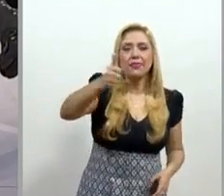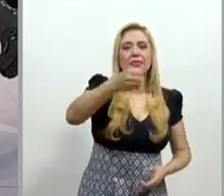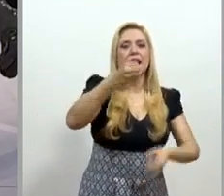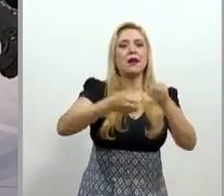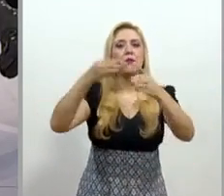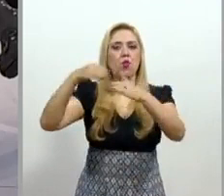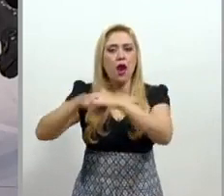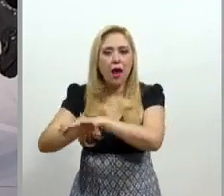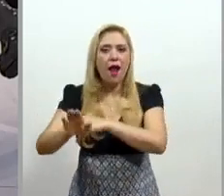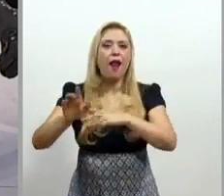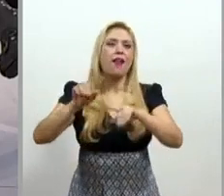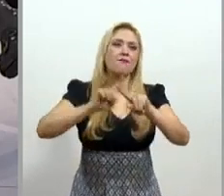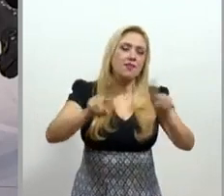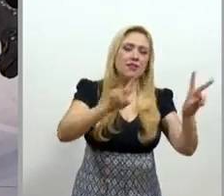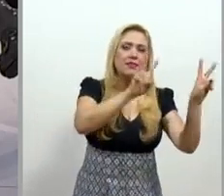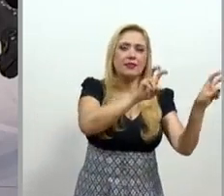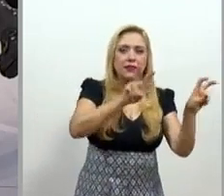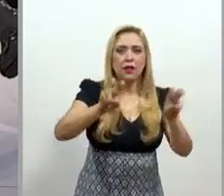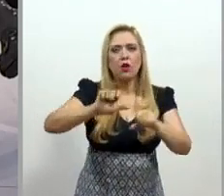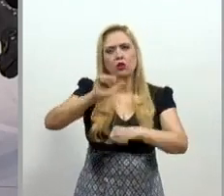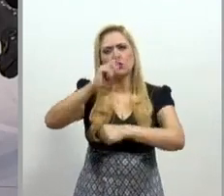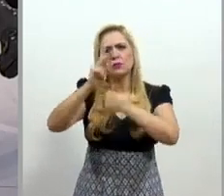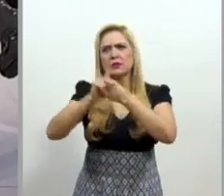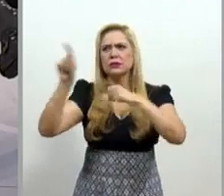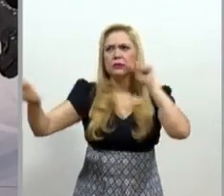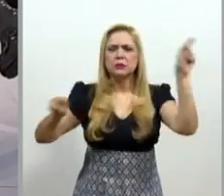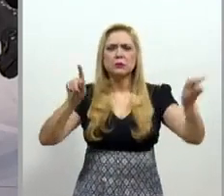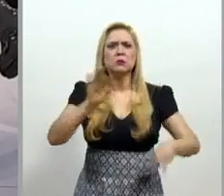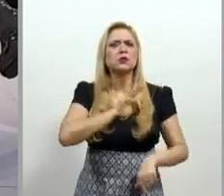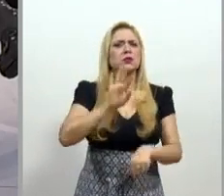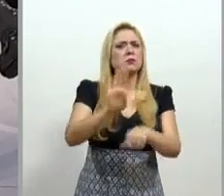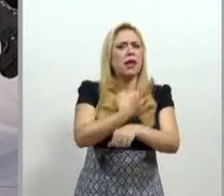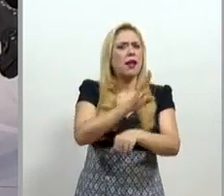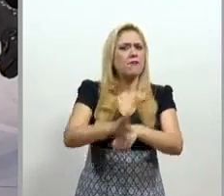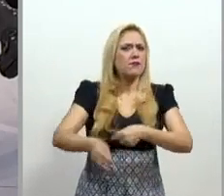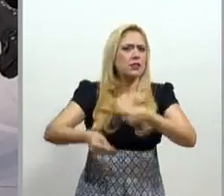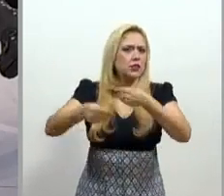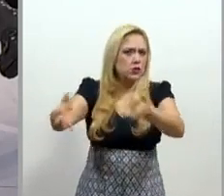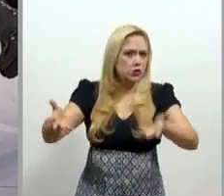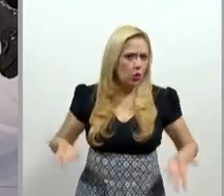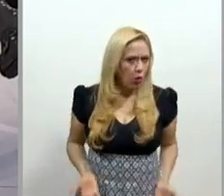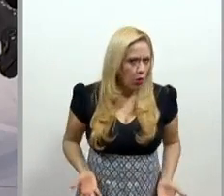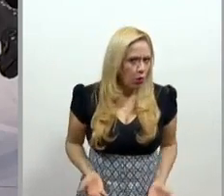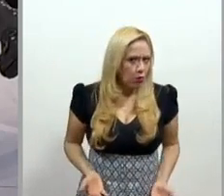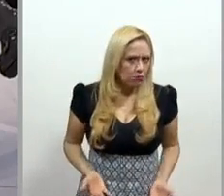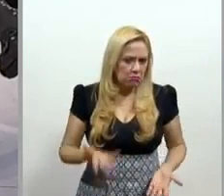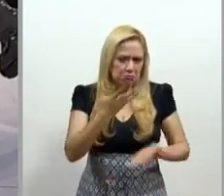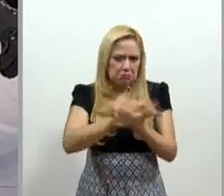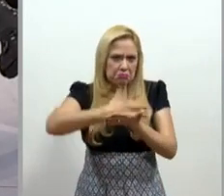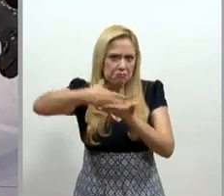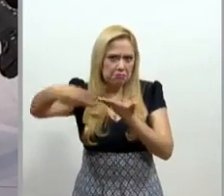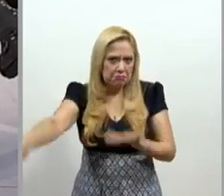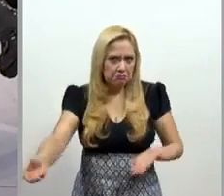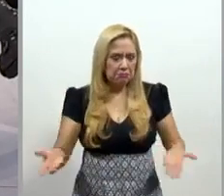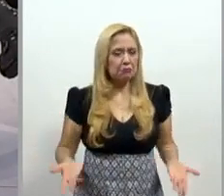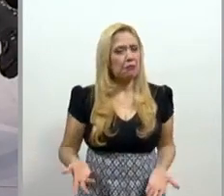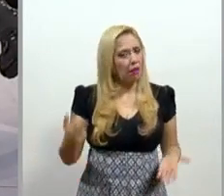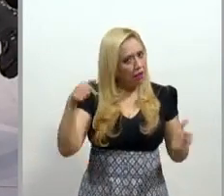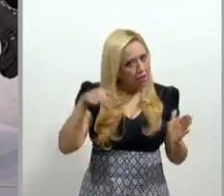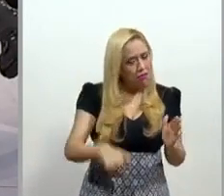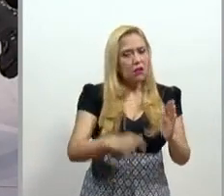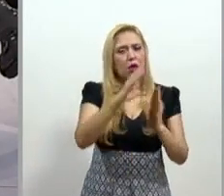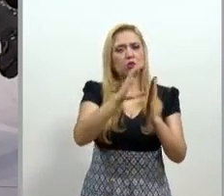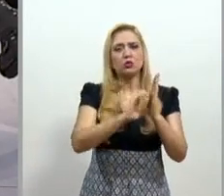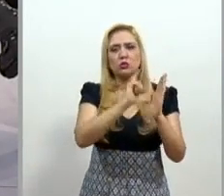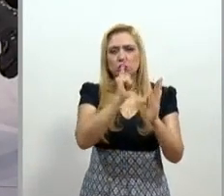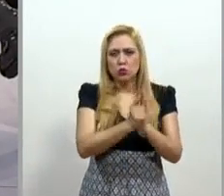cada contexto, y los otros países se pueden beneficiar de esa experiencia. Entonces creo que este constitucionalismo medioambiental tiene